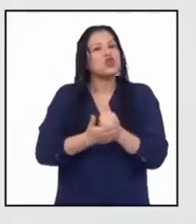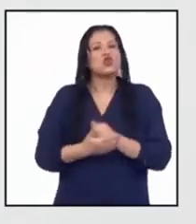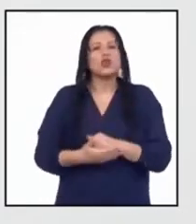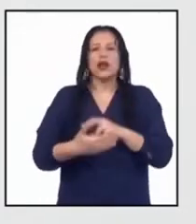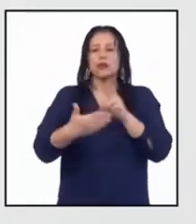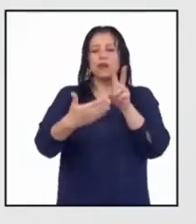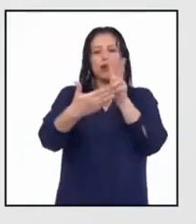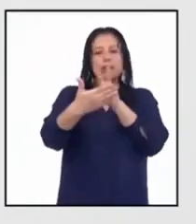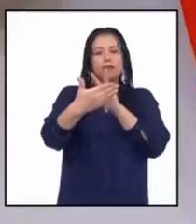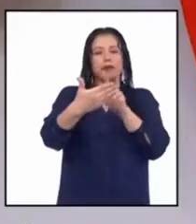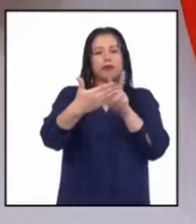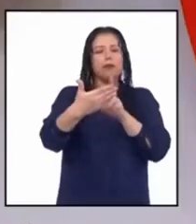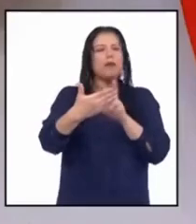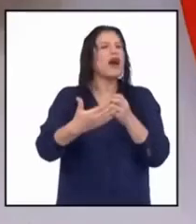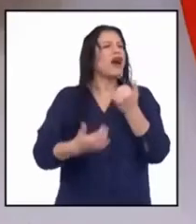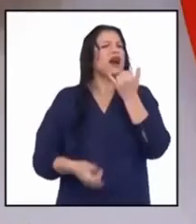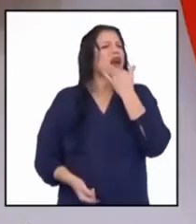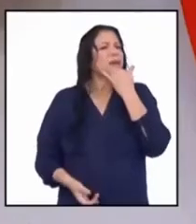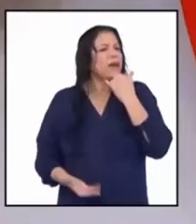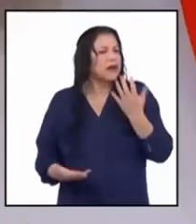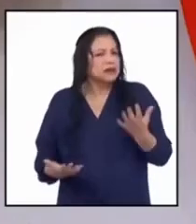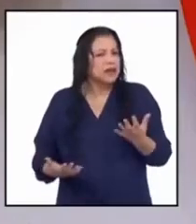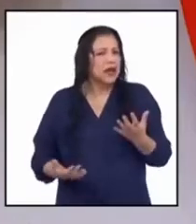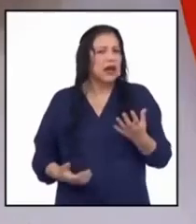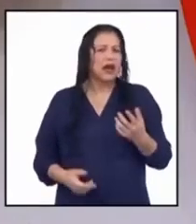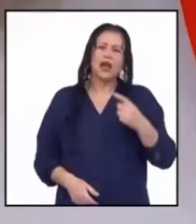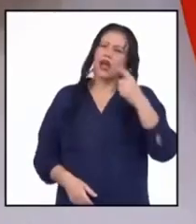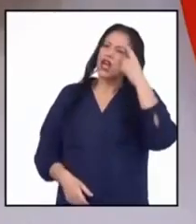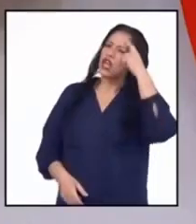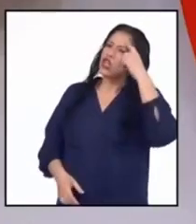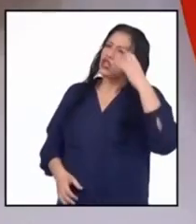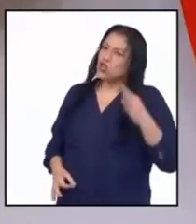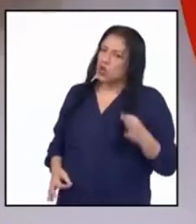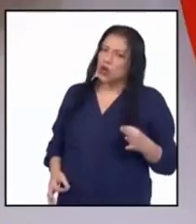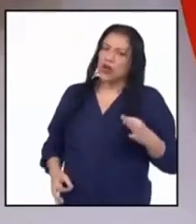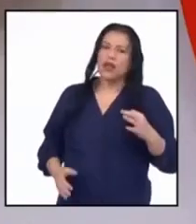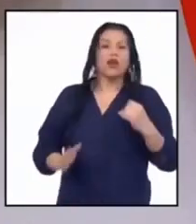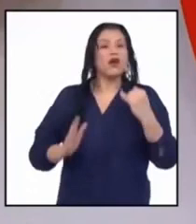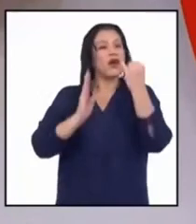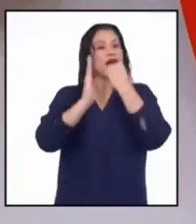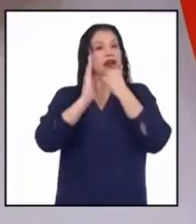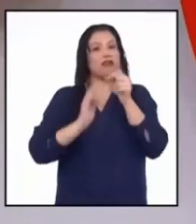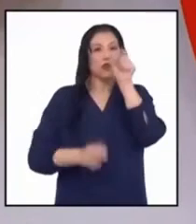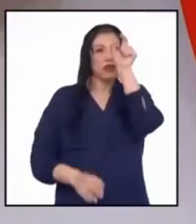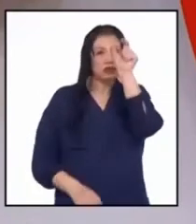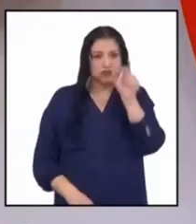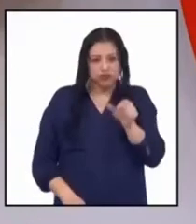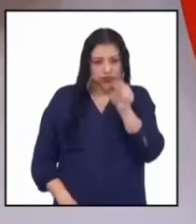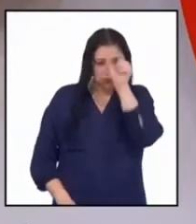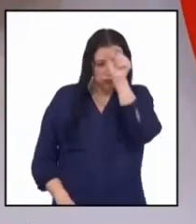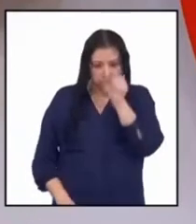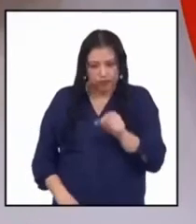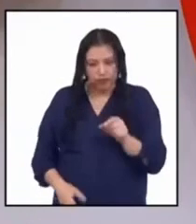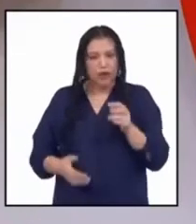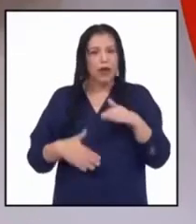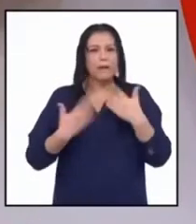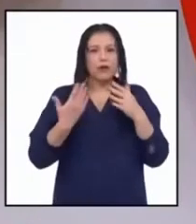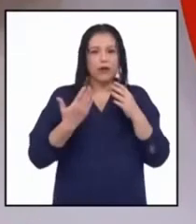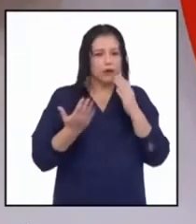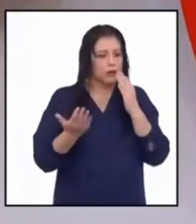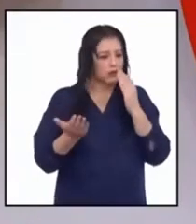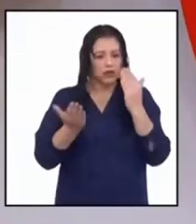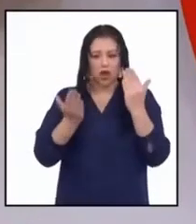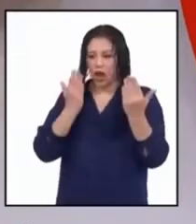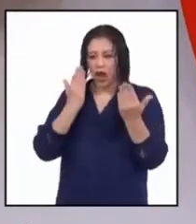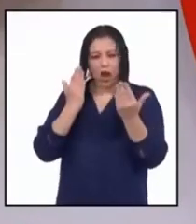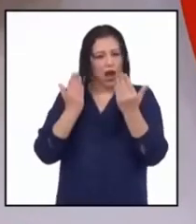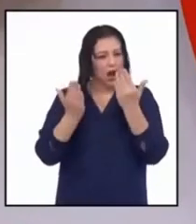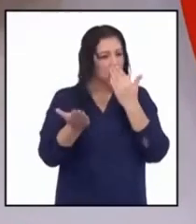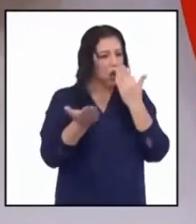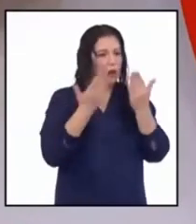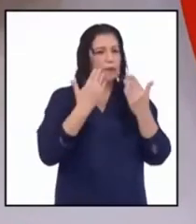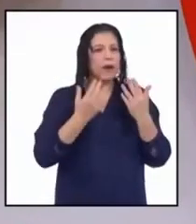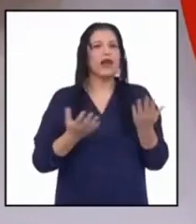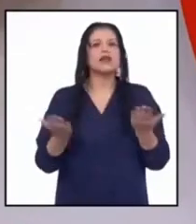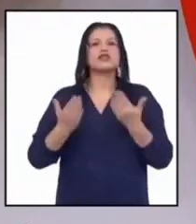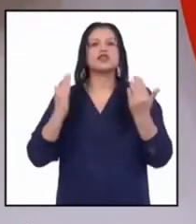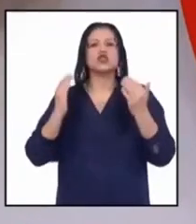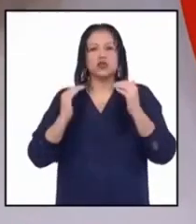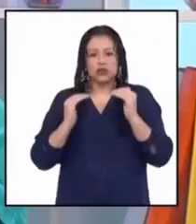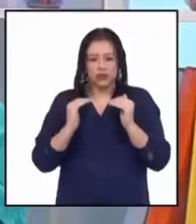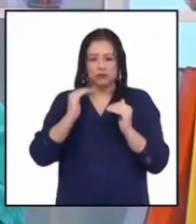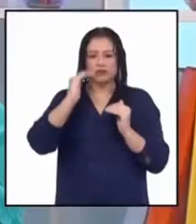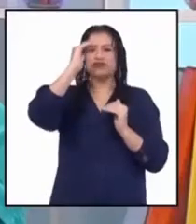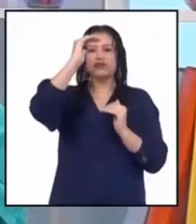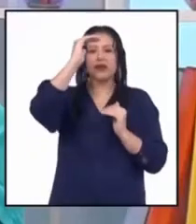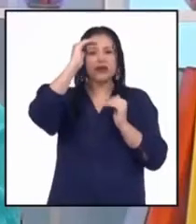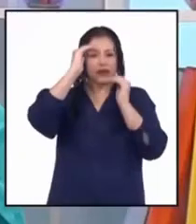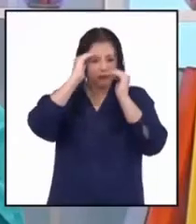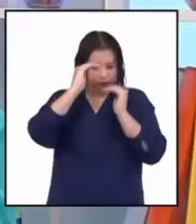su comportamiento? Creo que sería, profesora, el gráfico de barras. Con barras podemos comparar, observando dónde se concentra